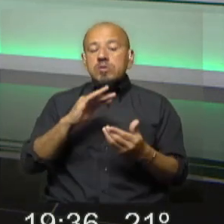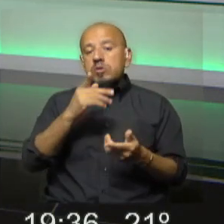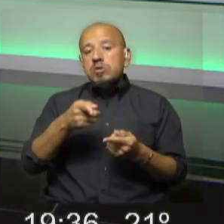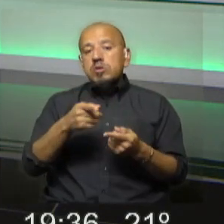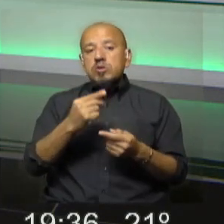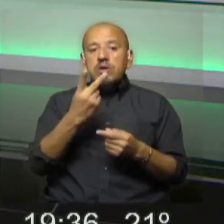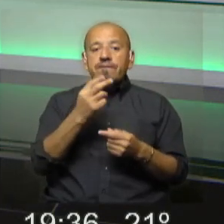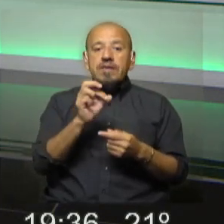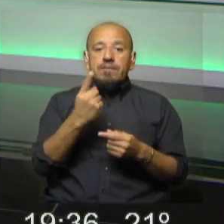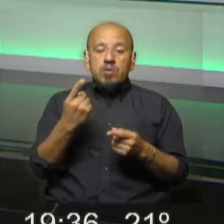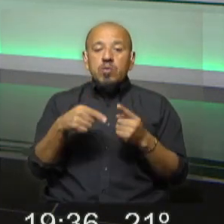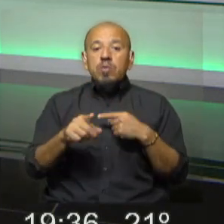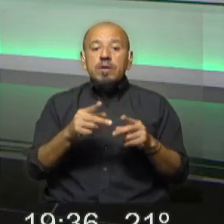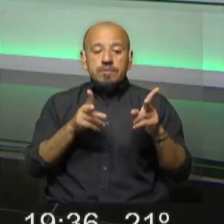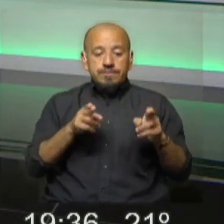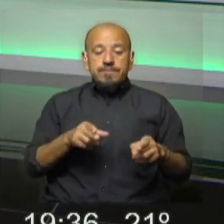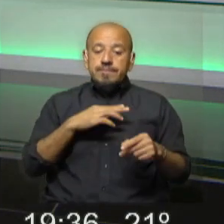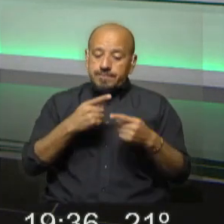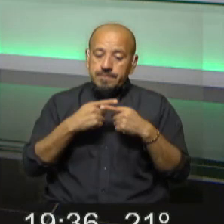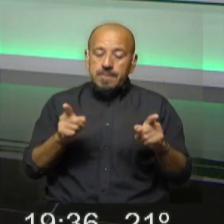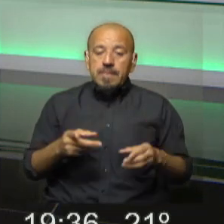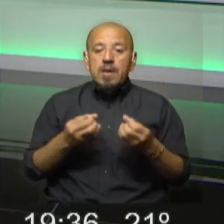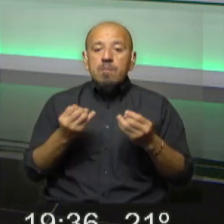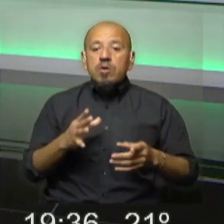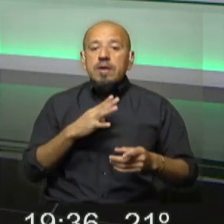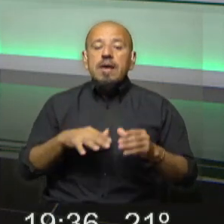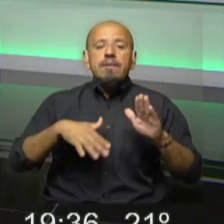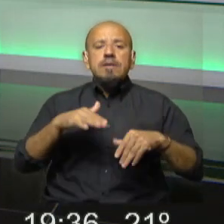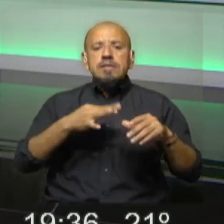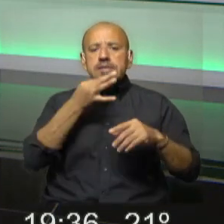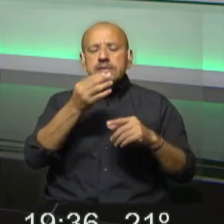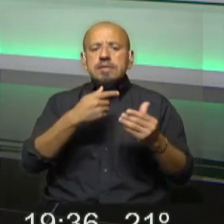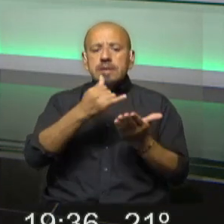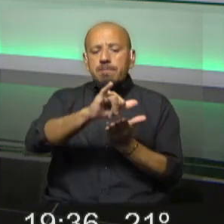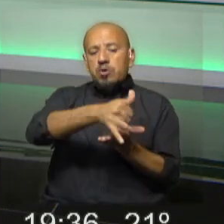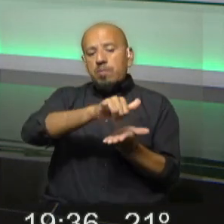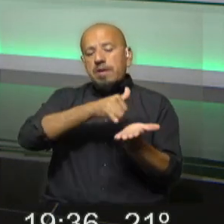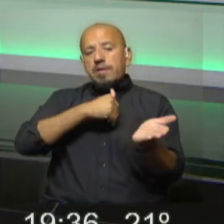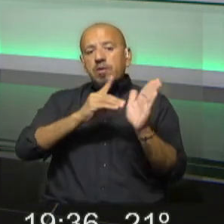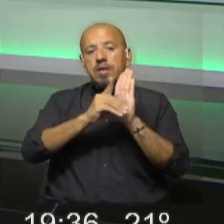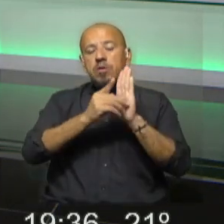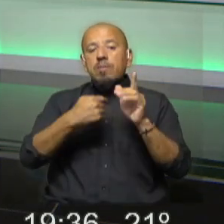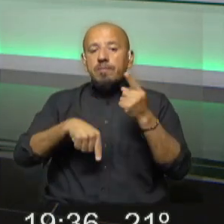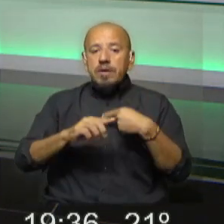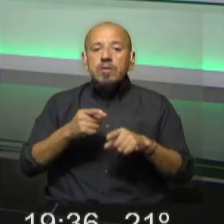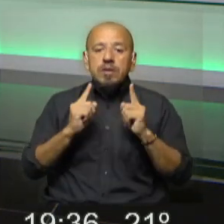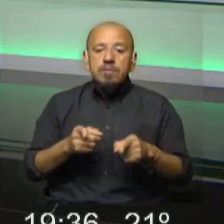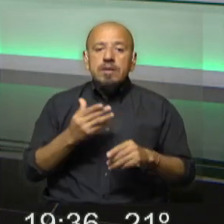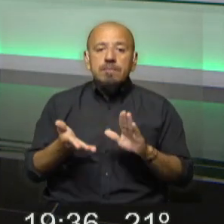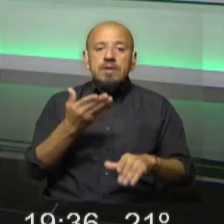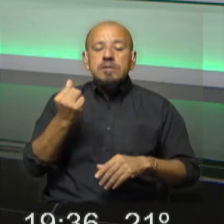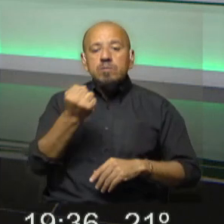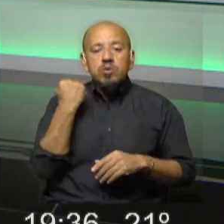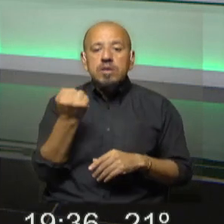del 2021. Eso es un poco la distinción que hay que hacer, porque a veces se habla de datos promedio, que es lo que estamos mirando, pero también importa, y es más importante de